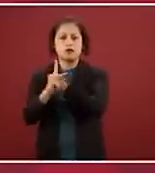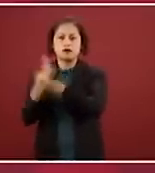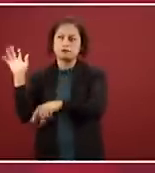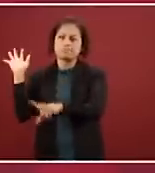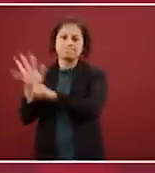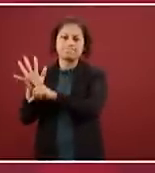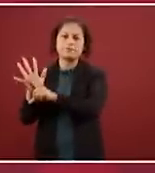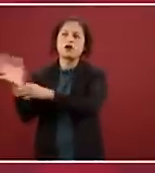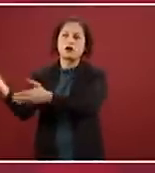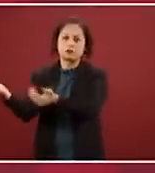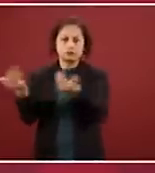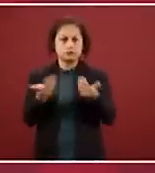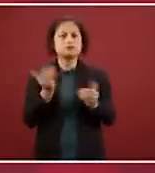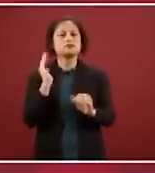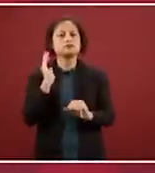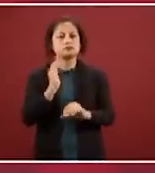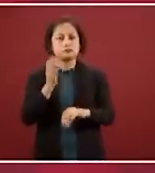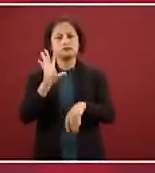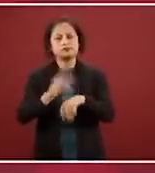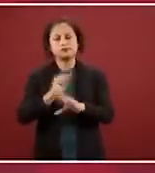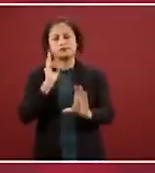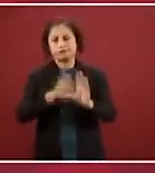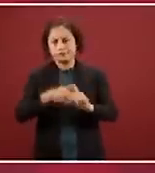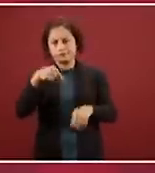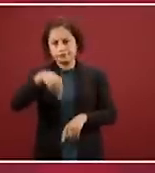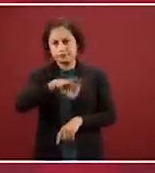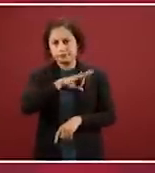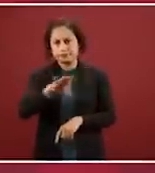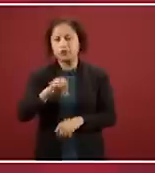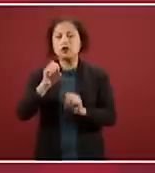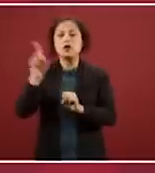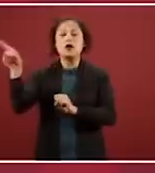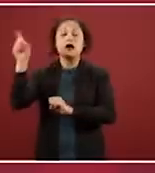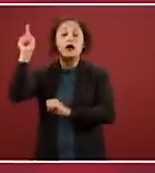que recibieron en nuestra embajada